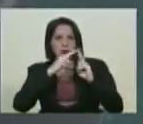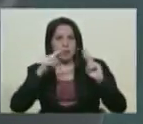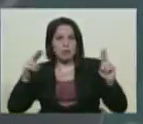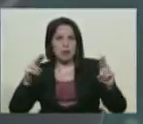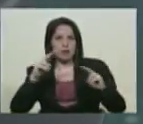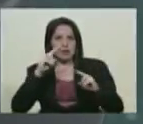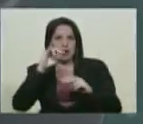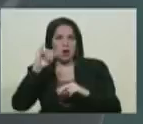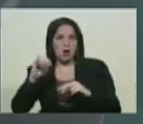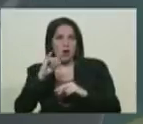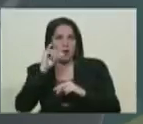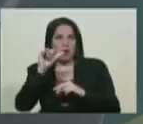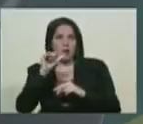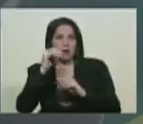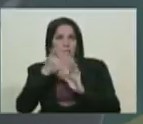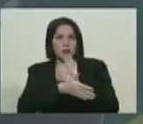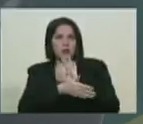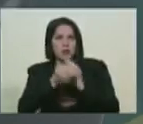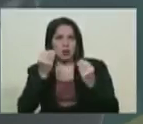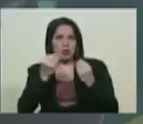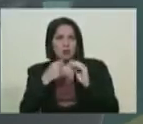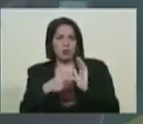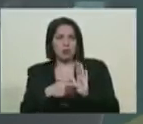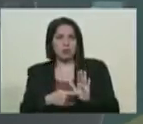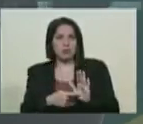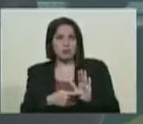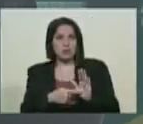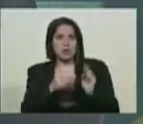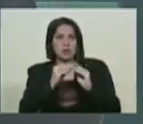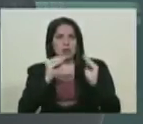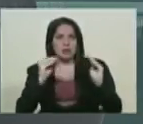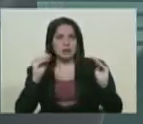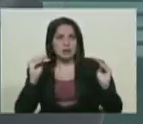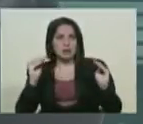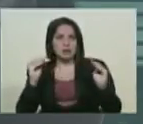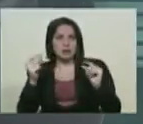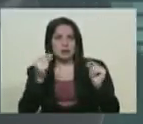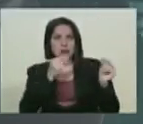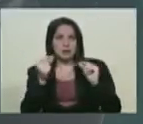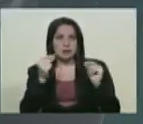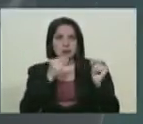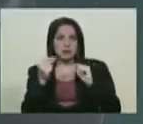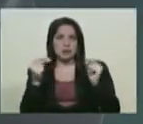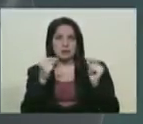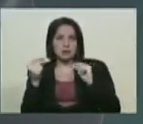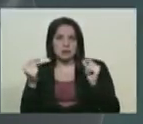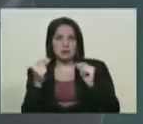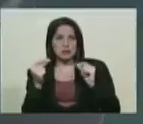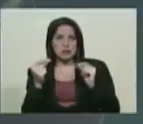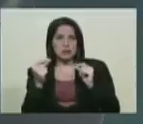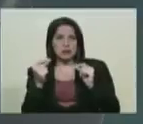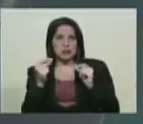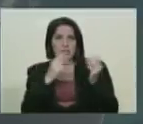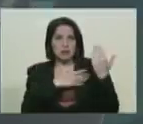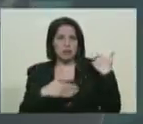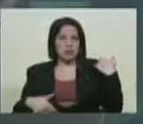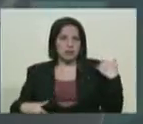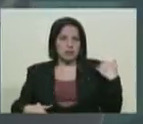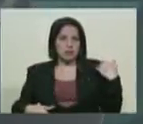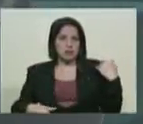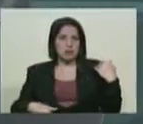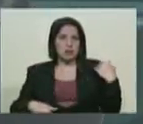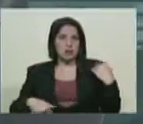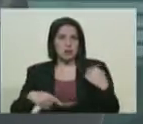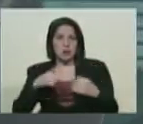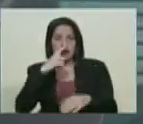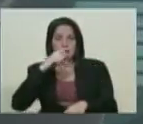presidente de República Dominicana, Danilo Medina. También destacó el llamado que siempre ha hecho a diálogo el presidente de la República Bolivariana de Venezuela, Nicolás Maduro,